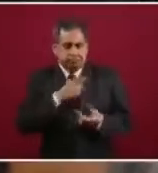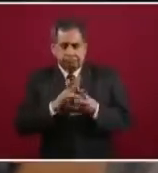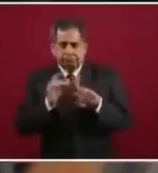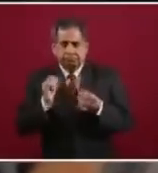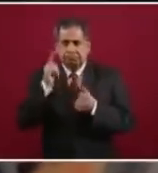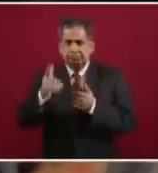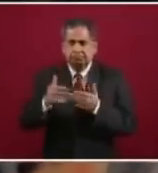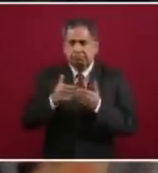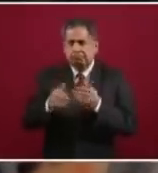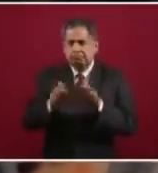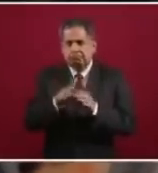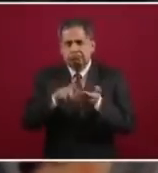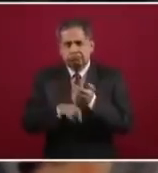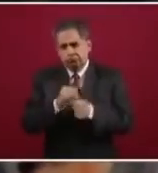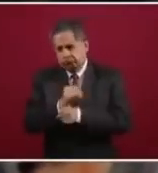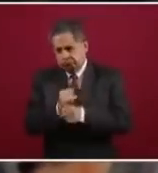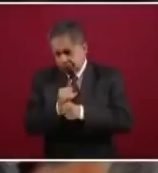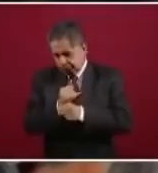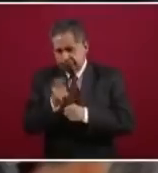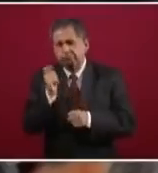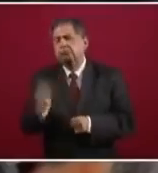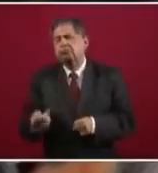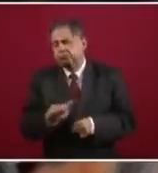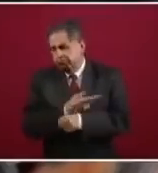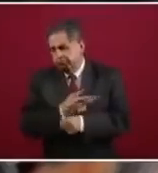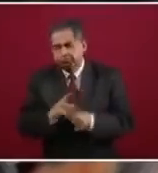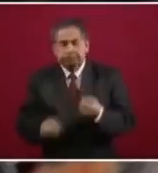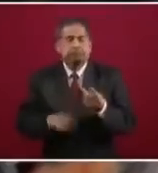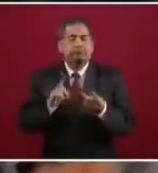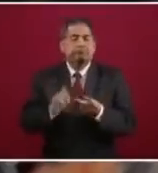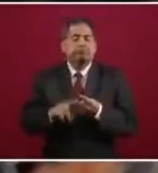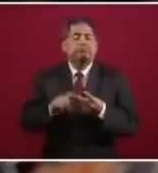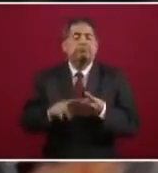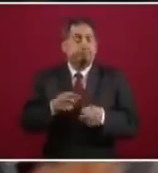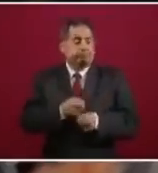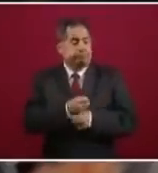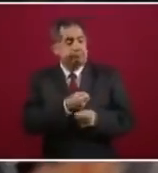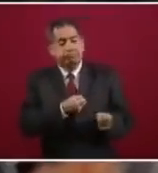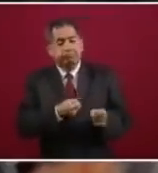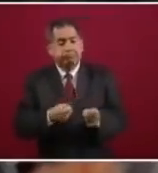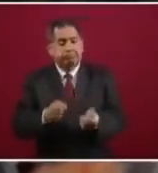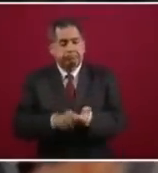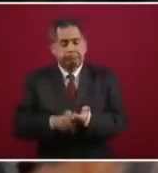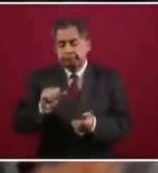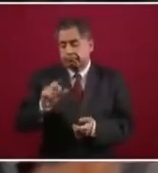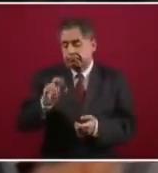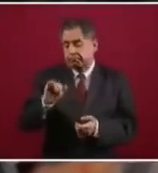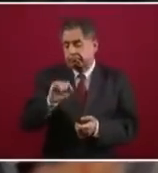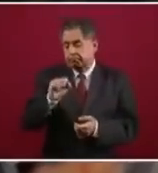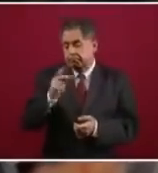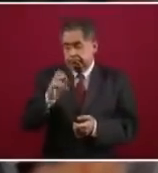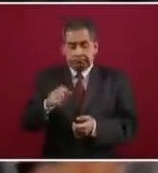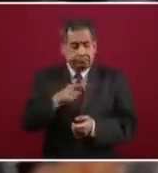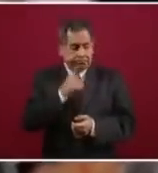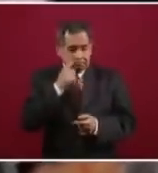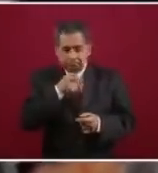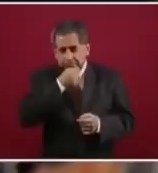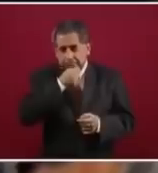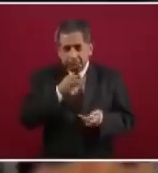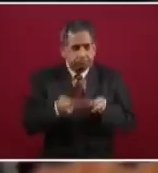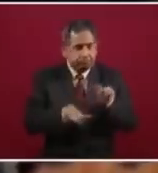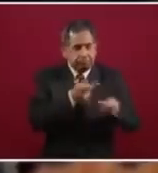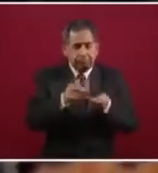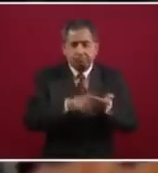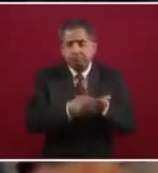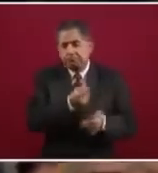algún avance sobre las investigaciones. Pues después de esta masacre en Bavispe, se han entrevistado a varios alcaldes